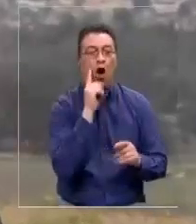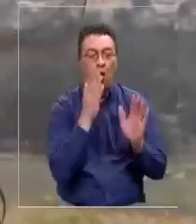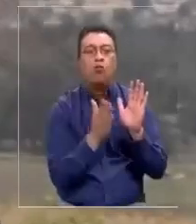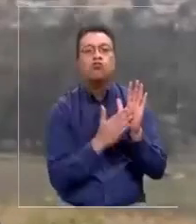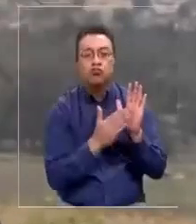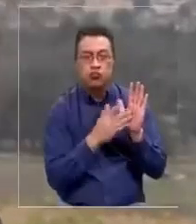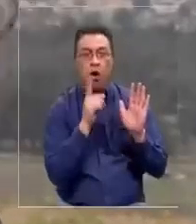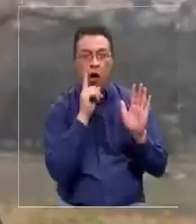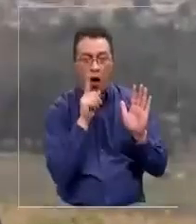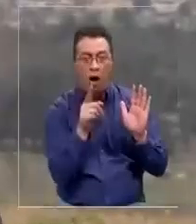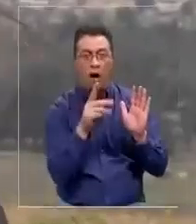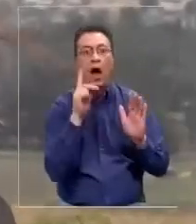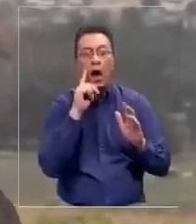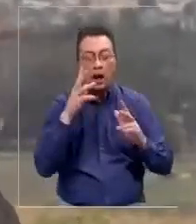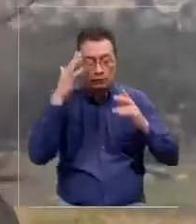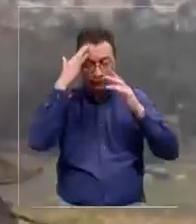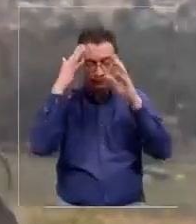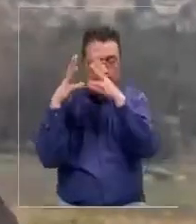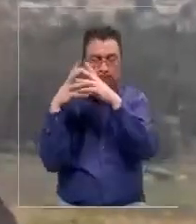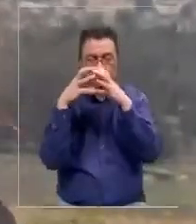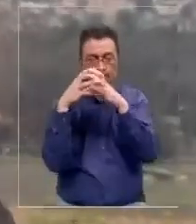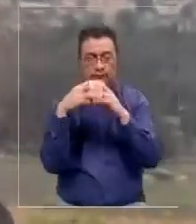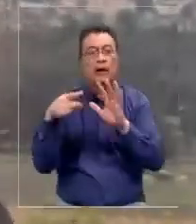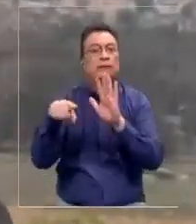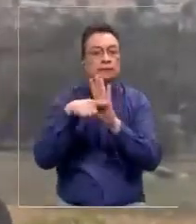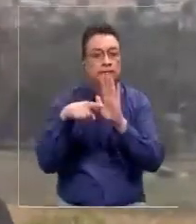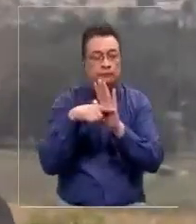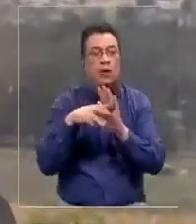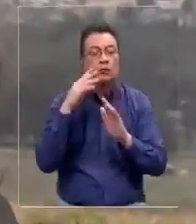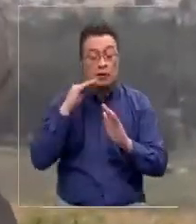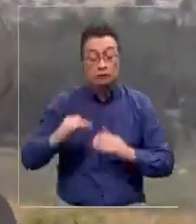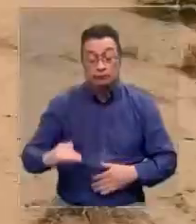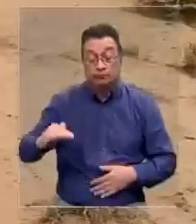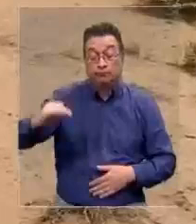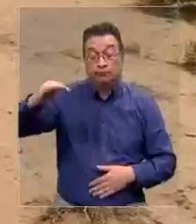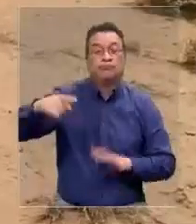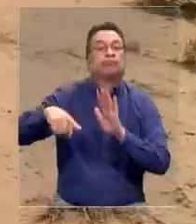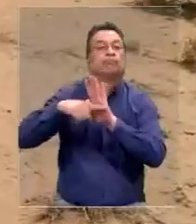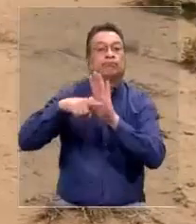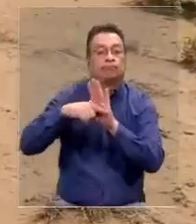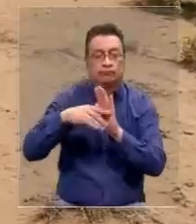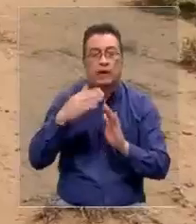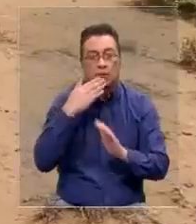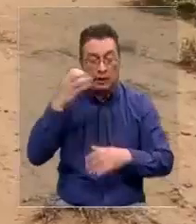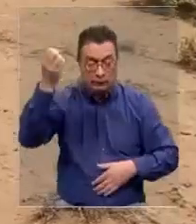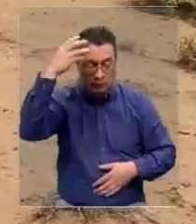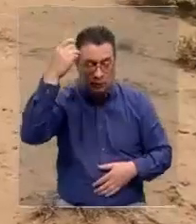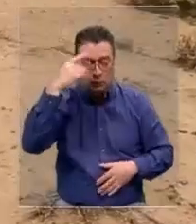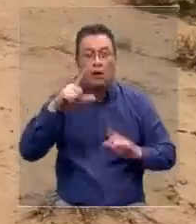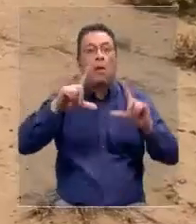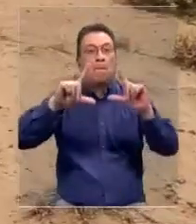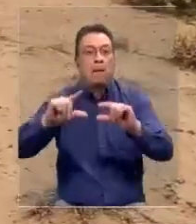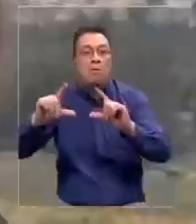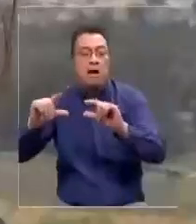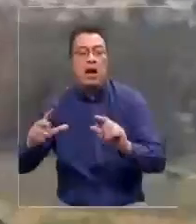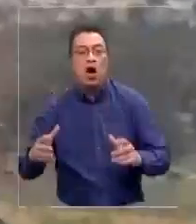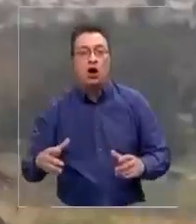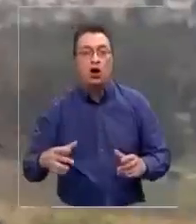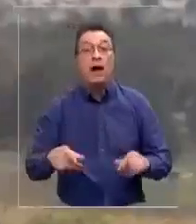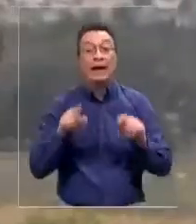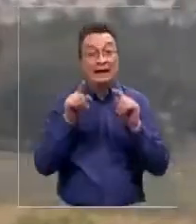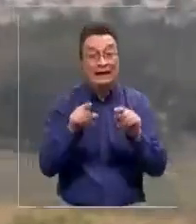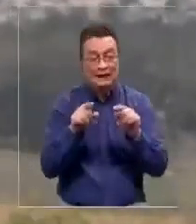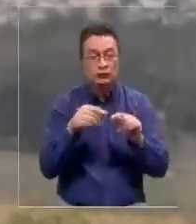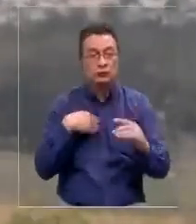documentado. Hay efectos neurológicos, hay efectos en crecimiento, hay efectos en aprendizaje. Entonces, a eso